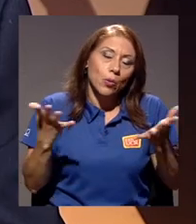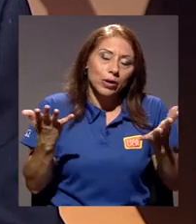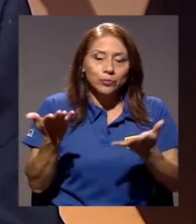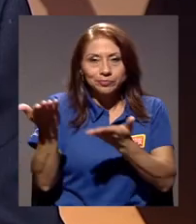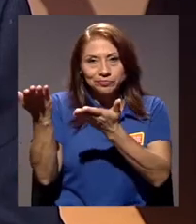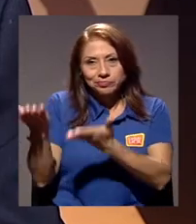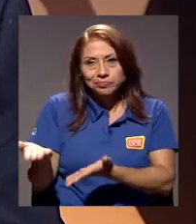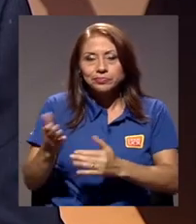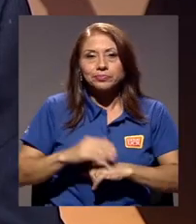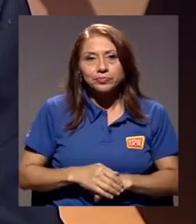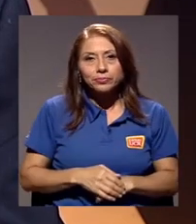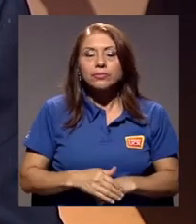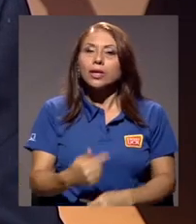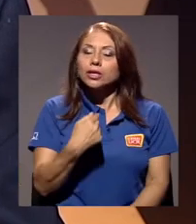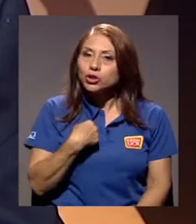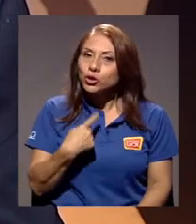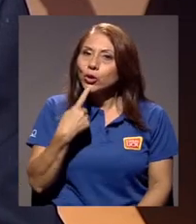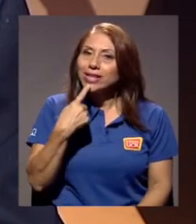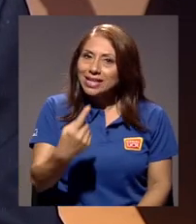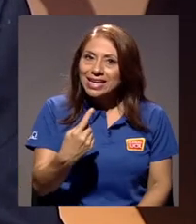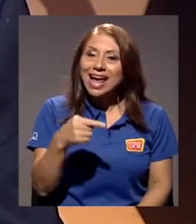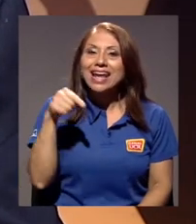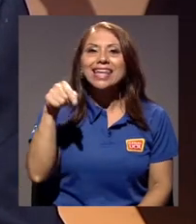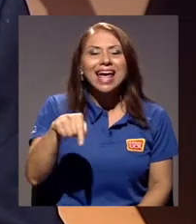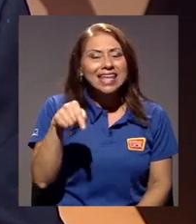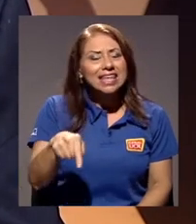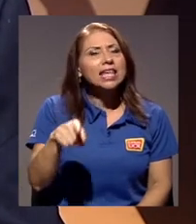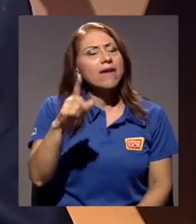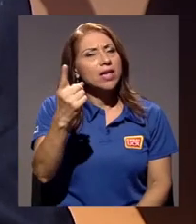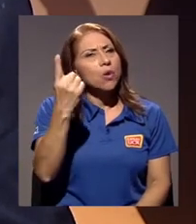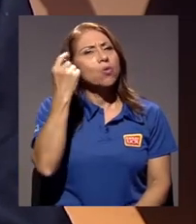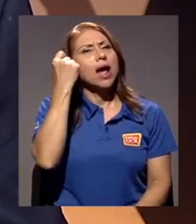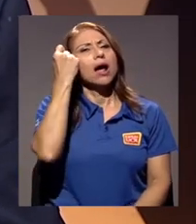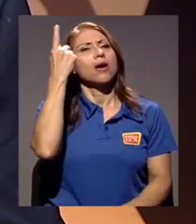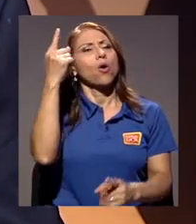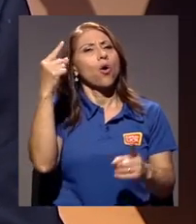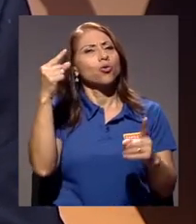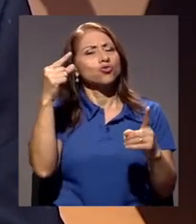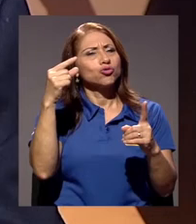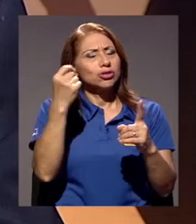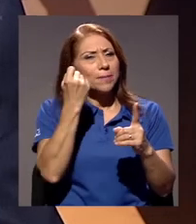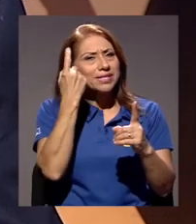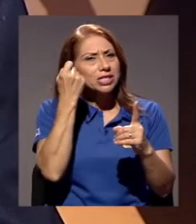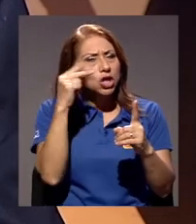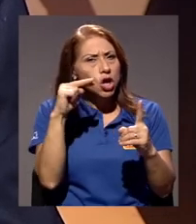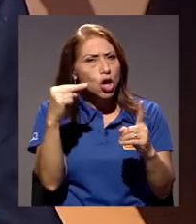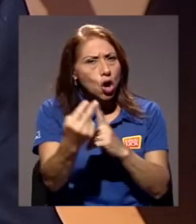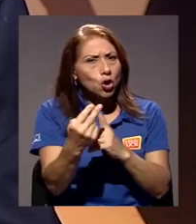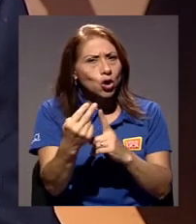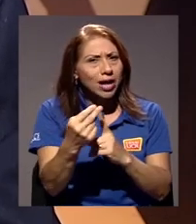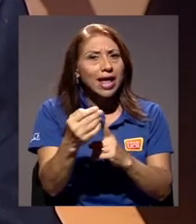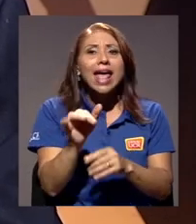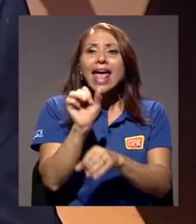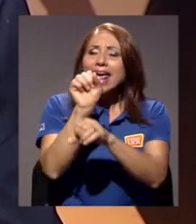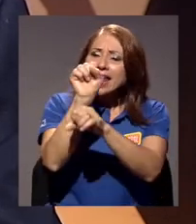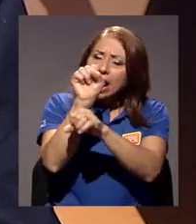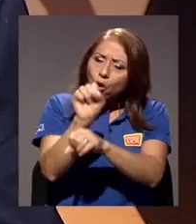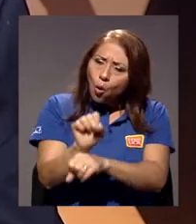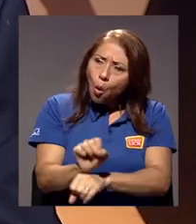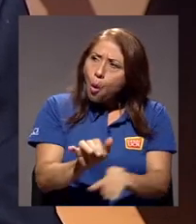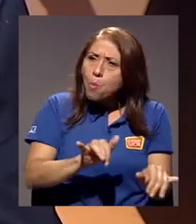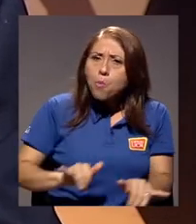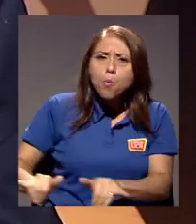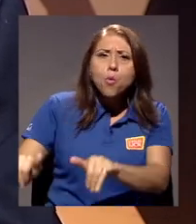yo diría que había toda una concepción era común el pensamiento filibustero era